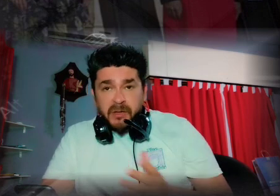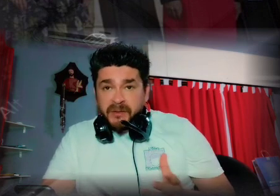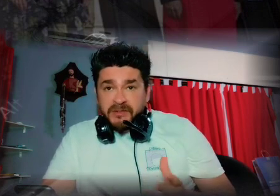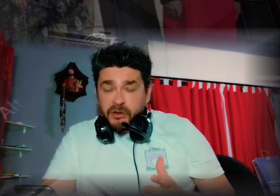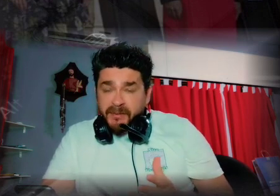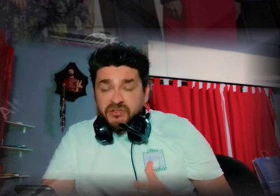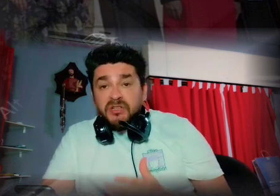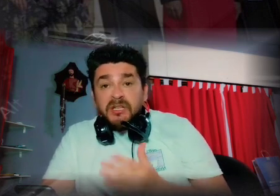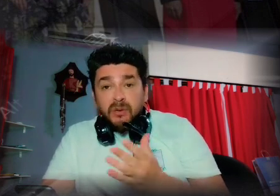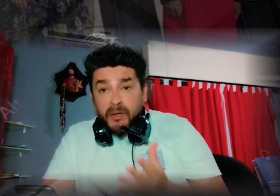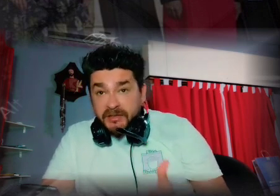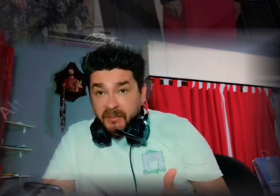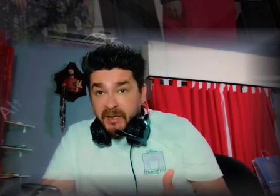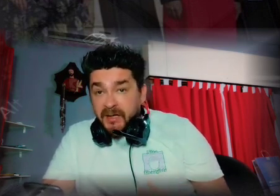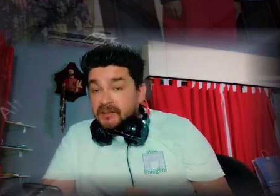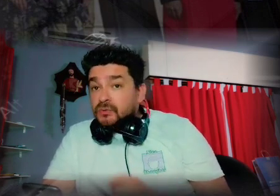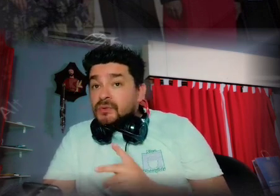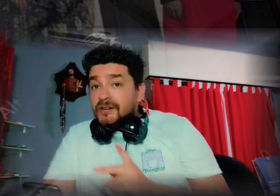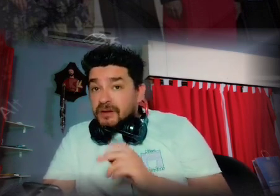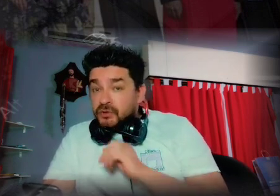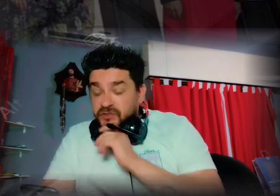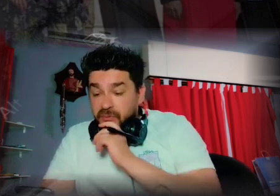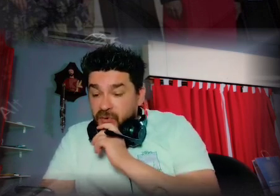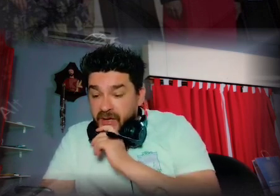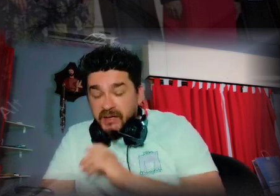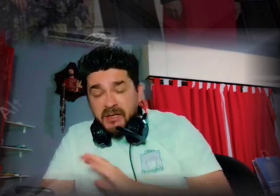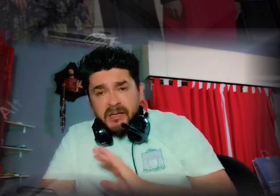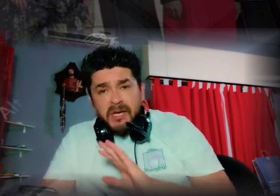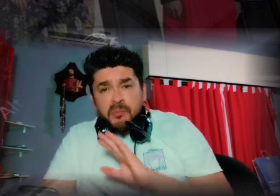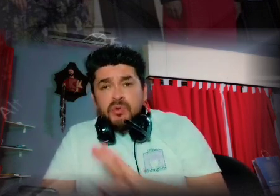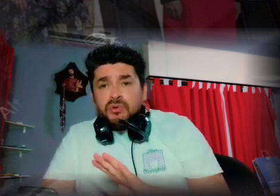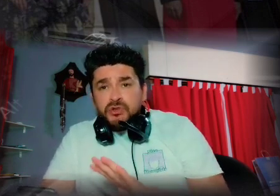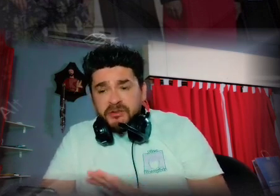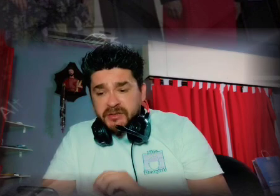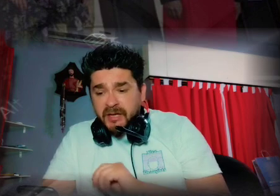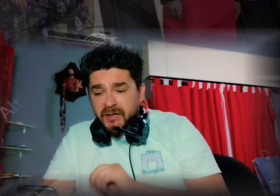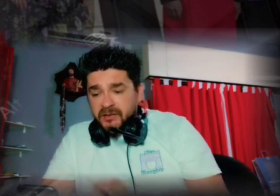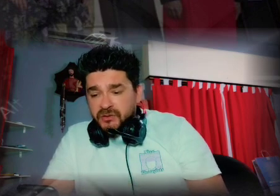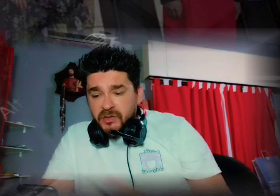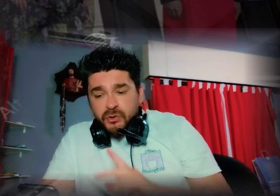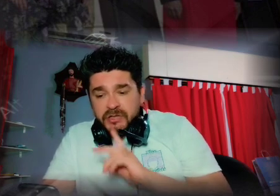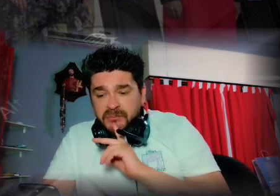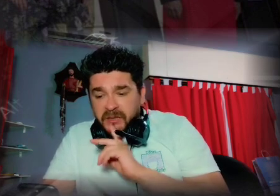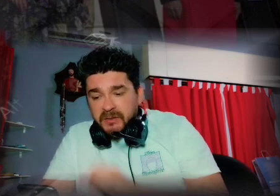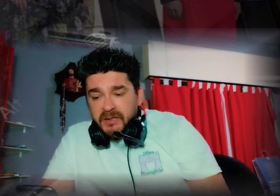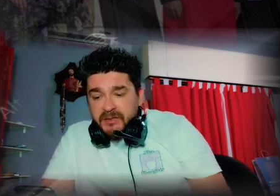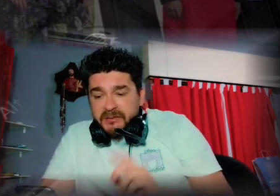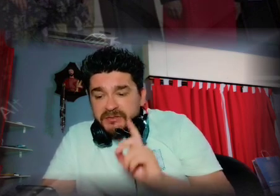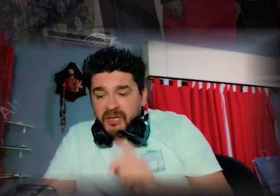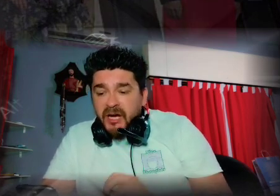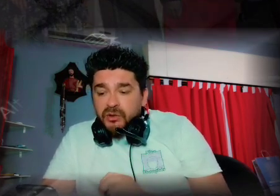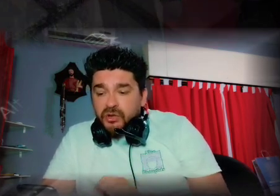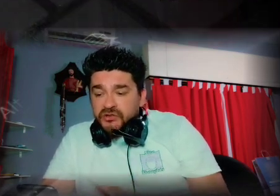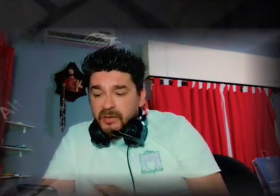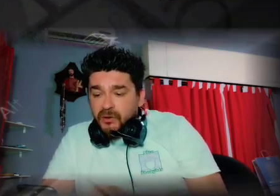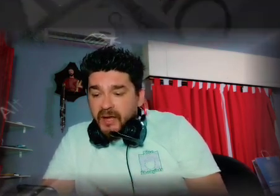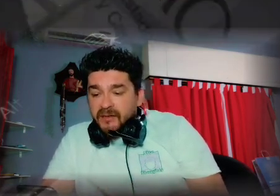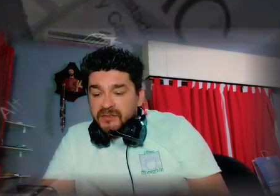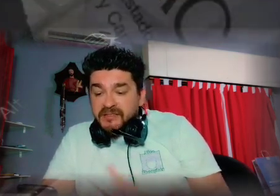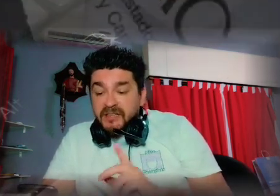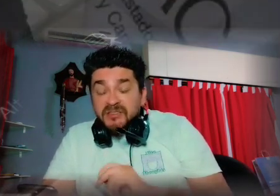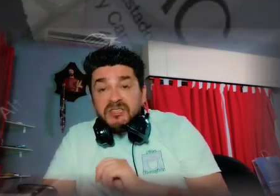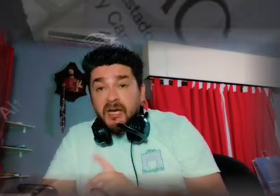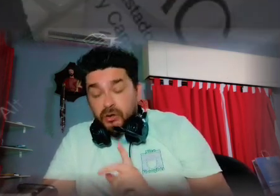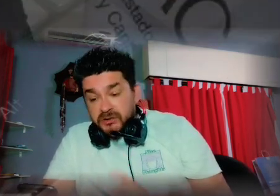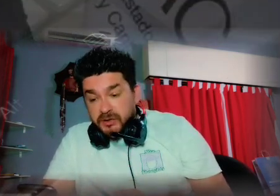bien. Obviamente esto pasó en Guatemala, una famosa boda que muchos están hablando, ¿no? Escuchen bien. Tras lujosa